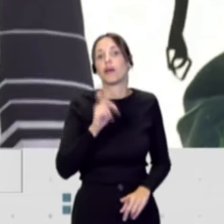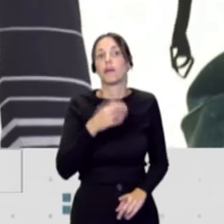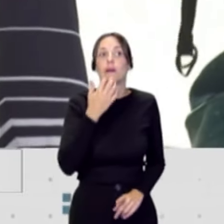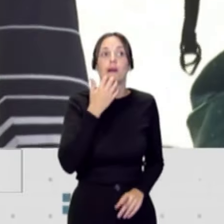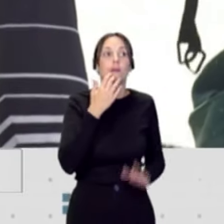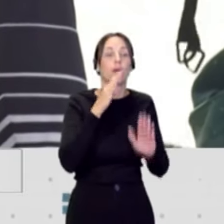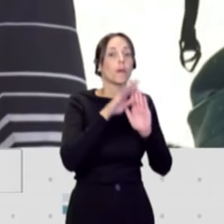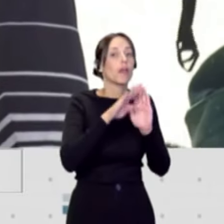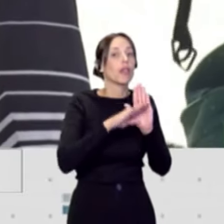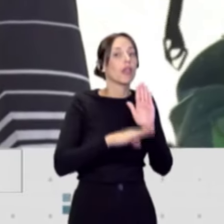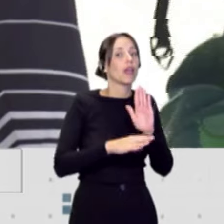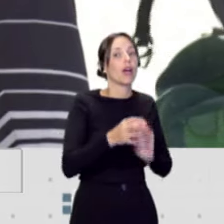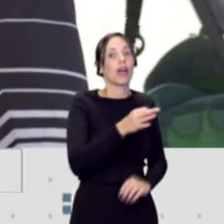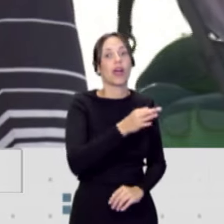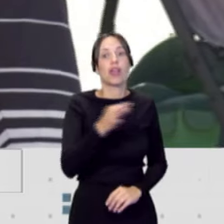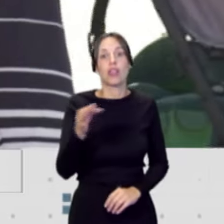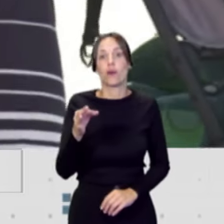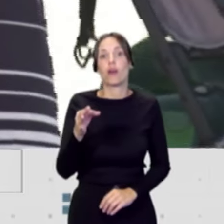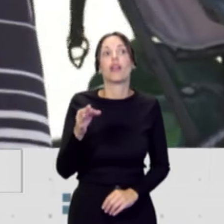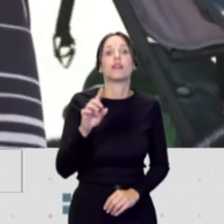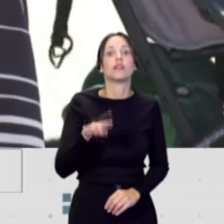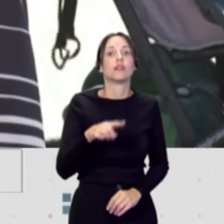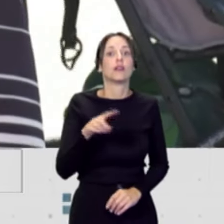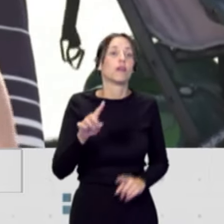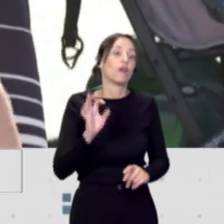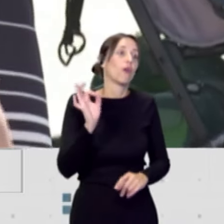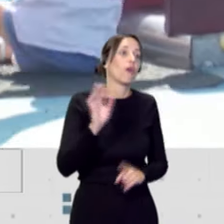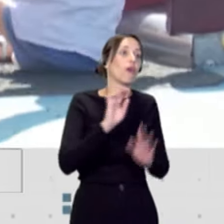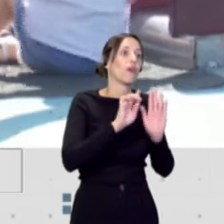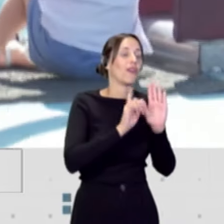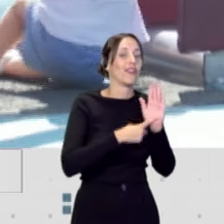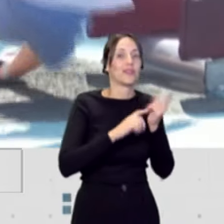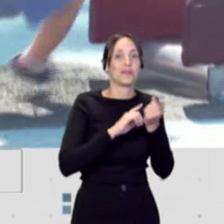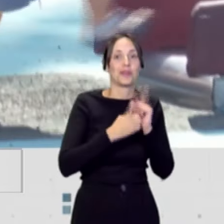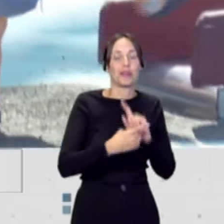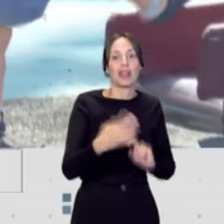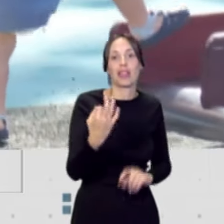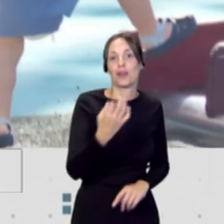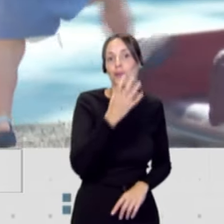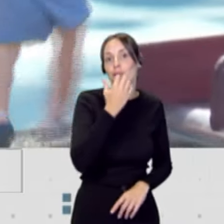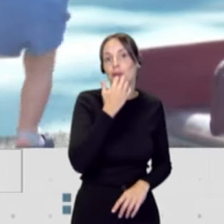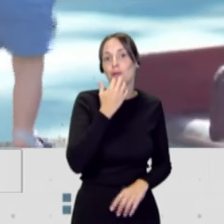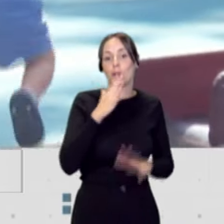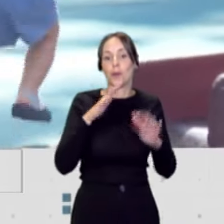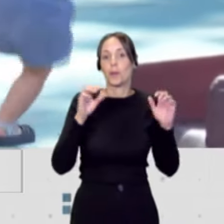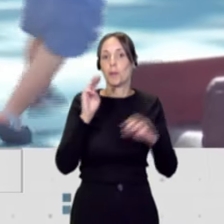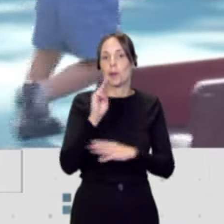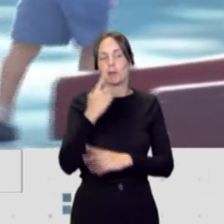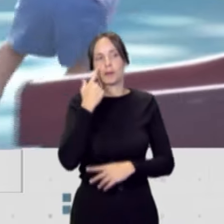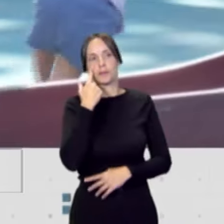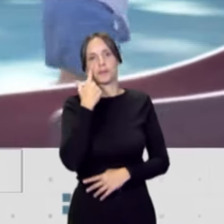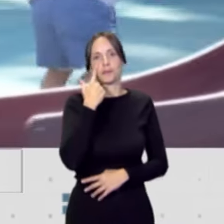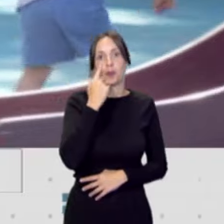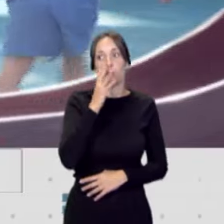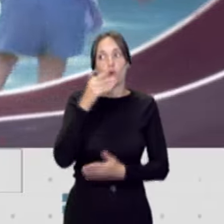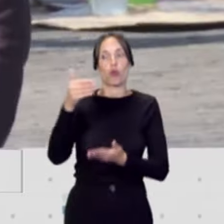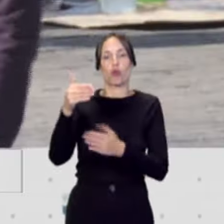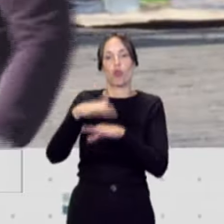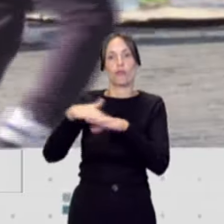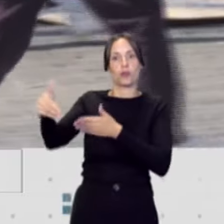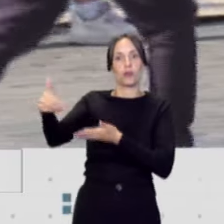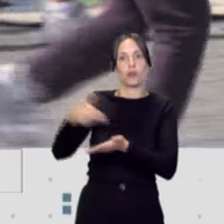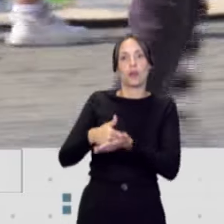sean viables. Sé que modificar legislación como se está valorando por parte del Parlamento a propuesta del Gobierno o en ese trabajo